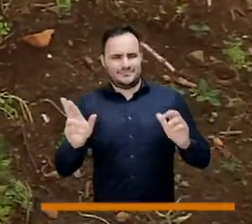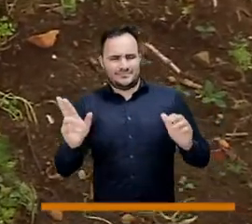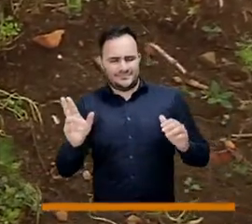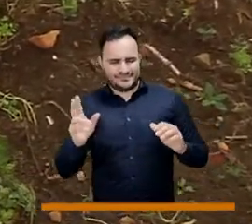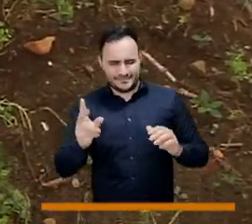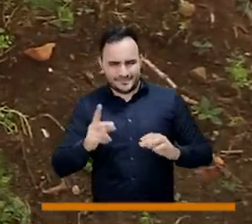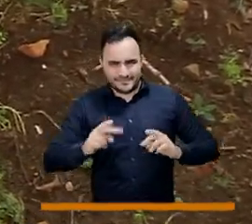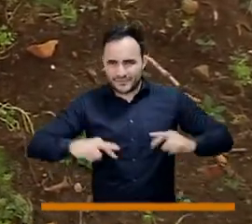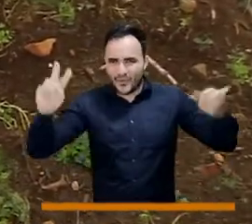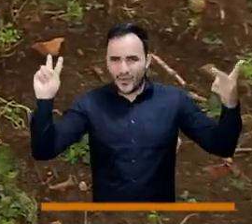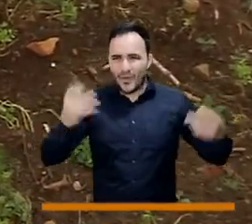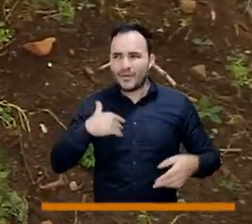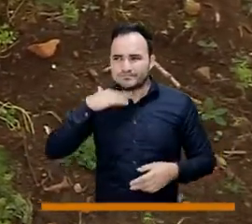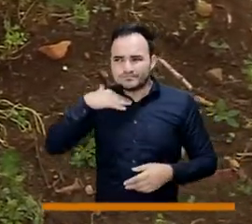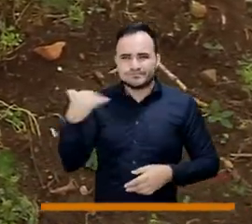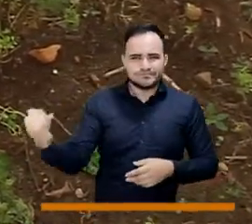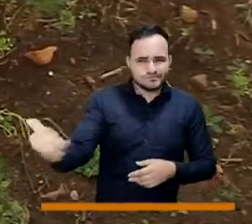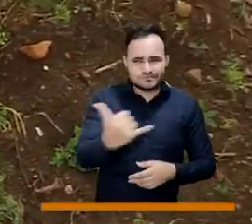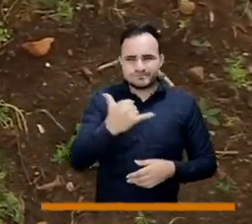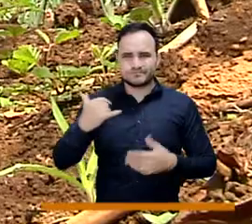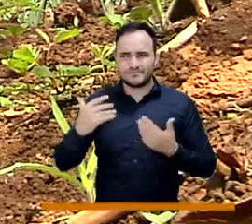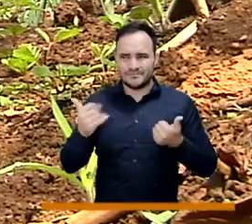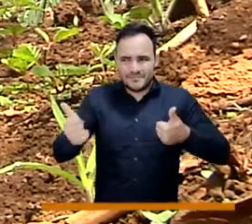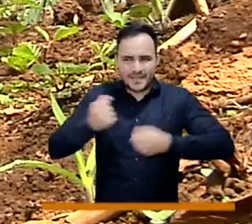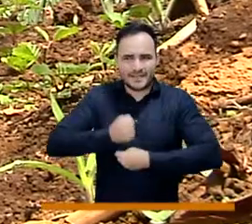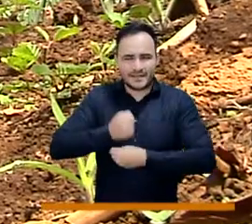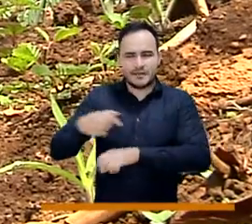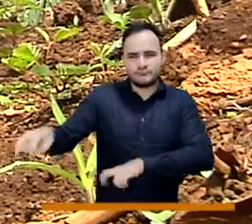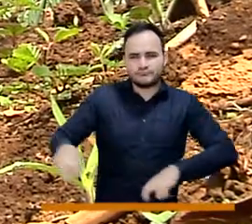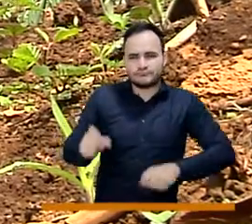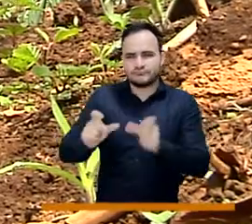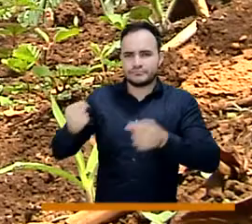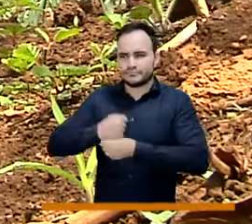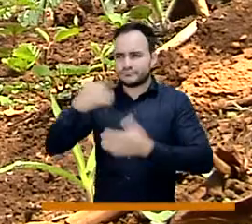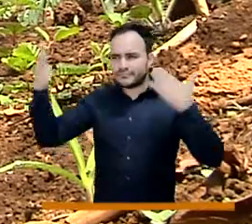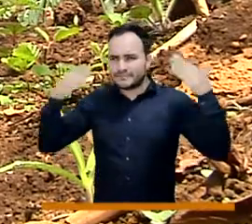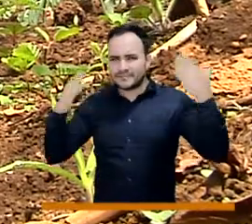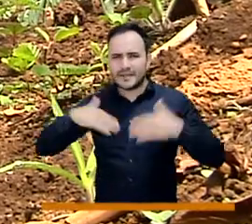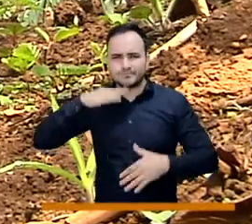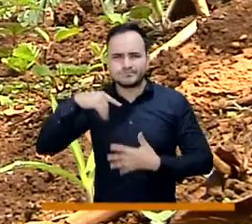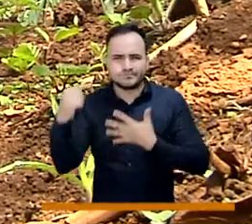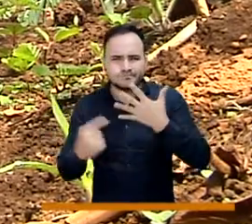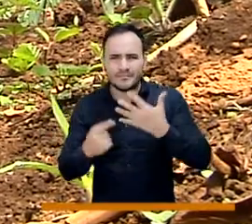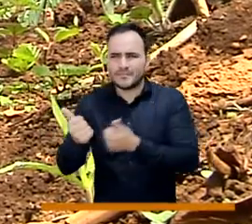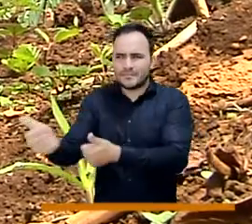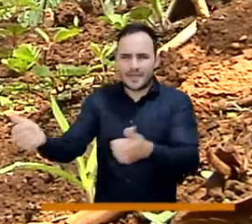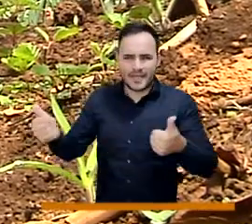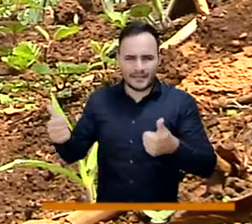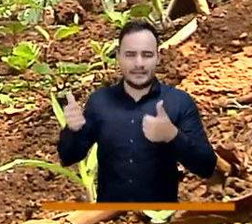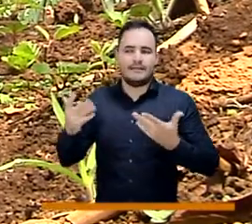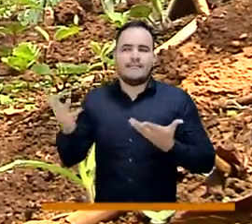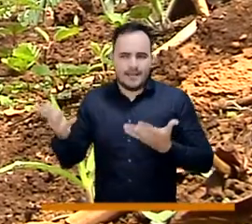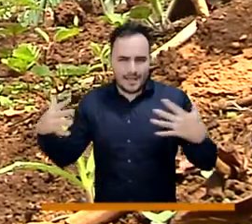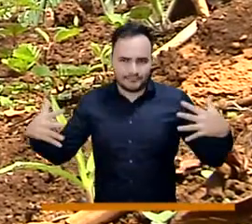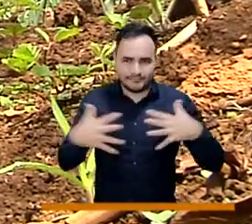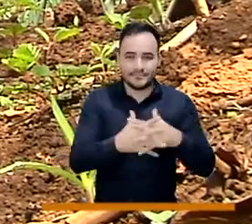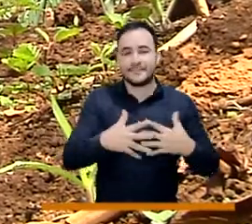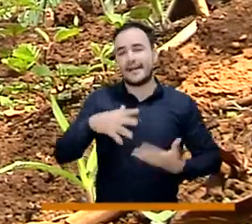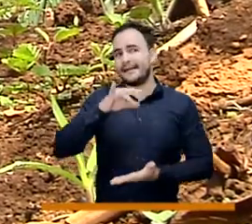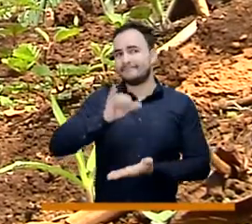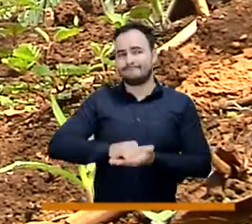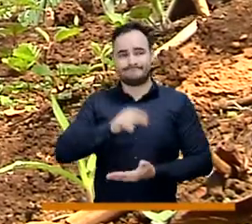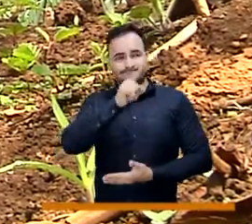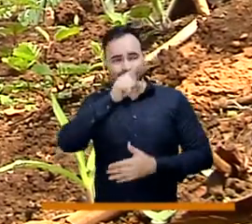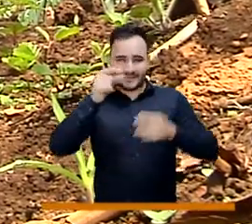que poner a producir los corregimientos. Existen campesinos y campesinas que quieren producir, pero es necesario